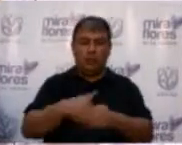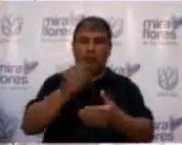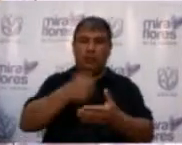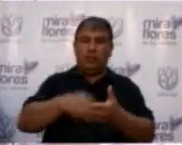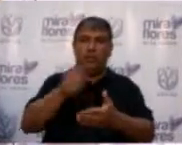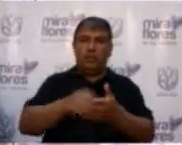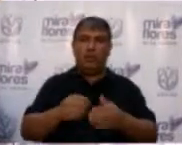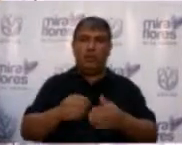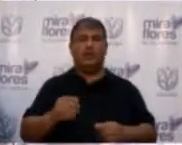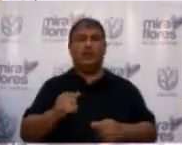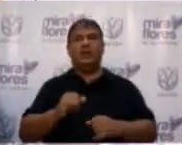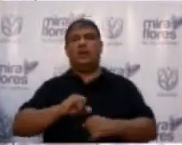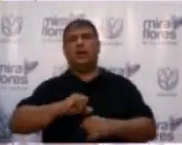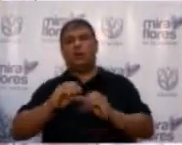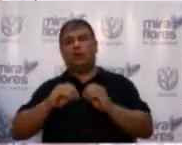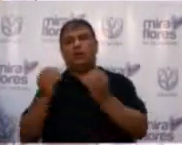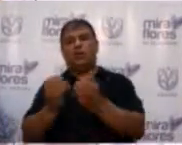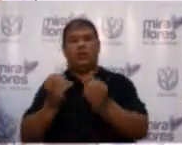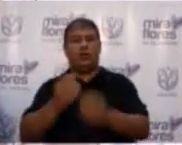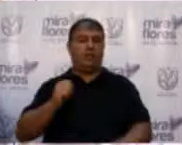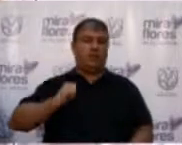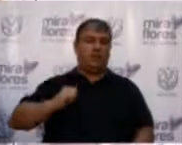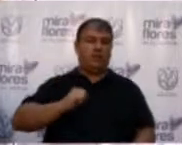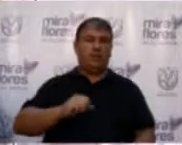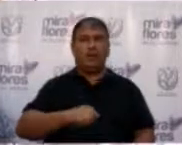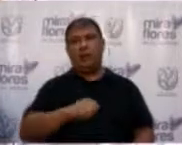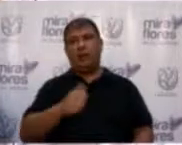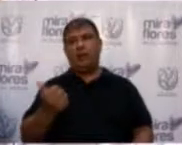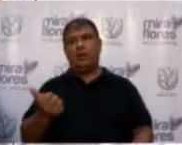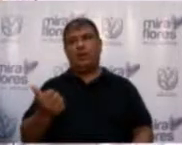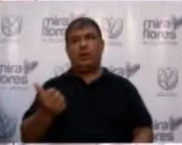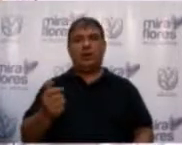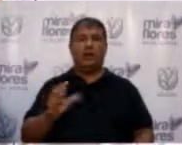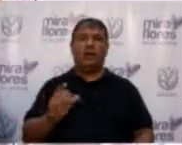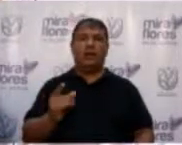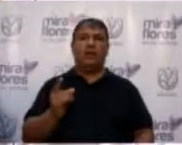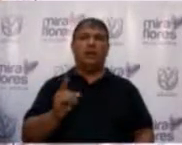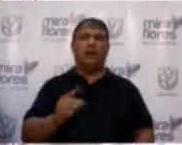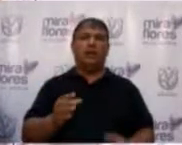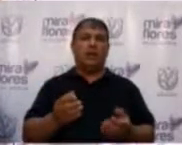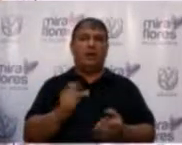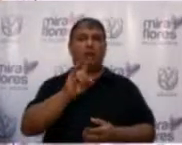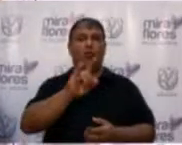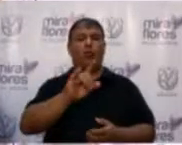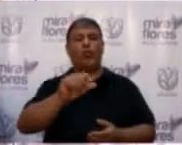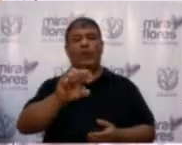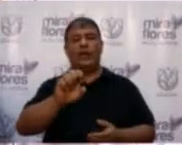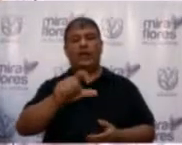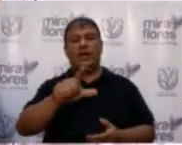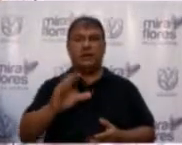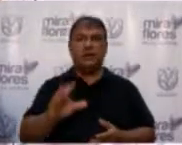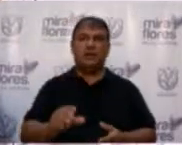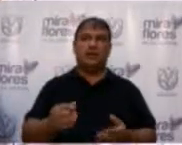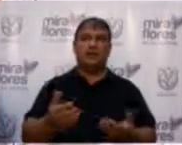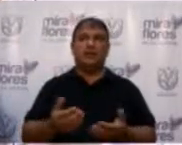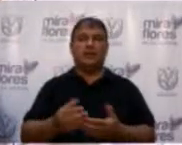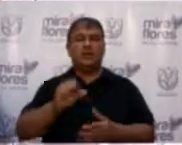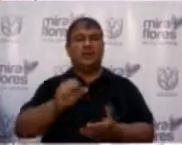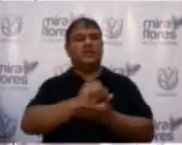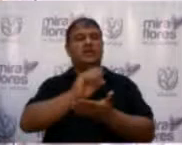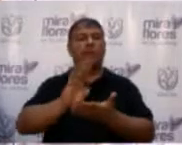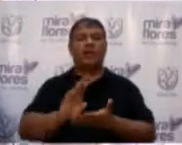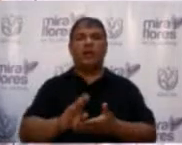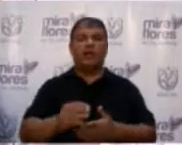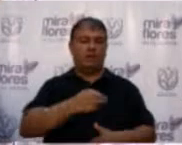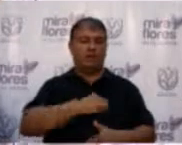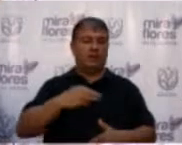cooperación interinstitucional entre la Municipalidad de Miraflores y la Unidad de Gestión Educativa Local número 07, San Borja,